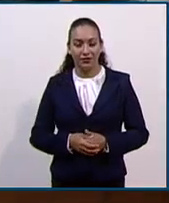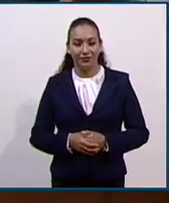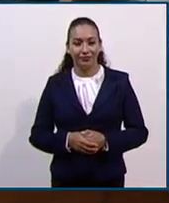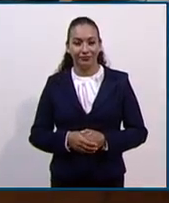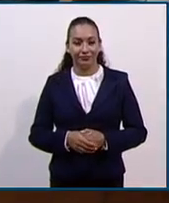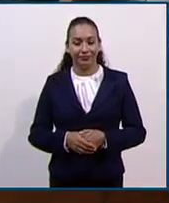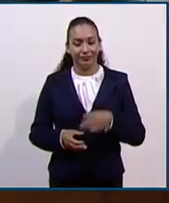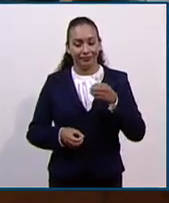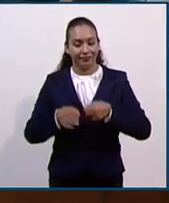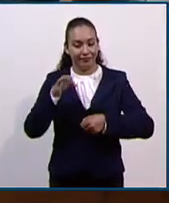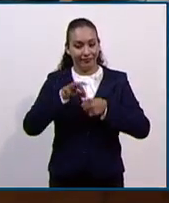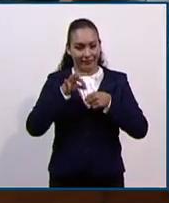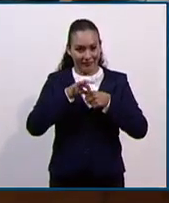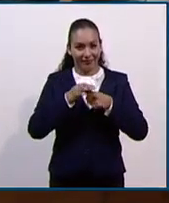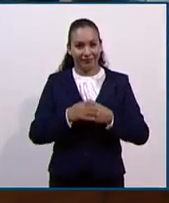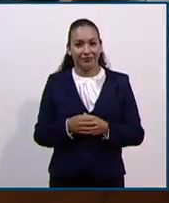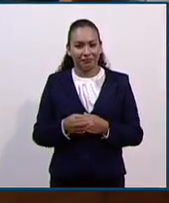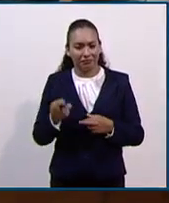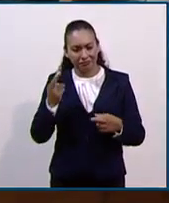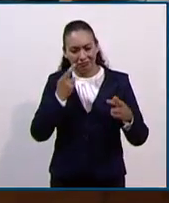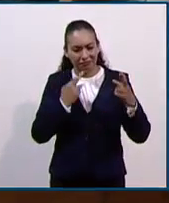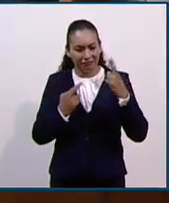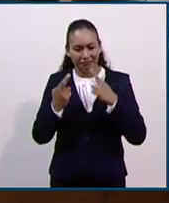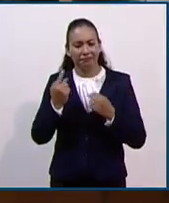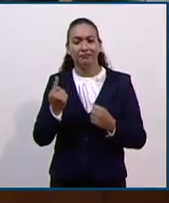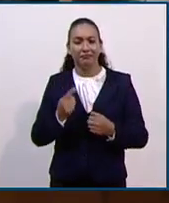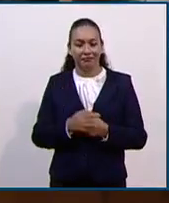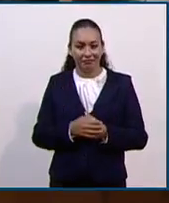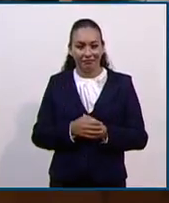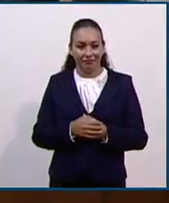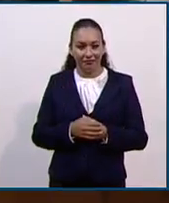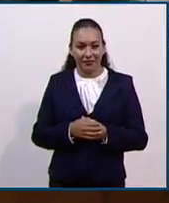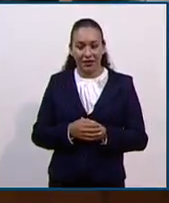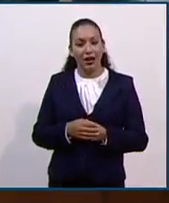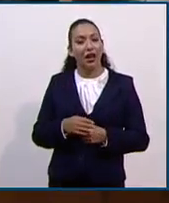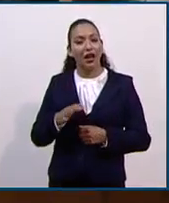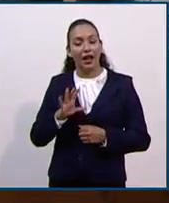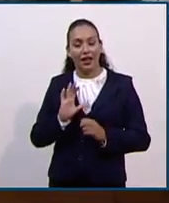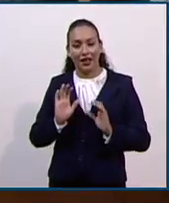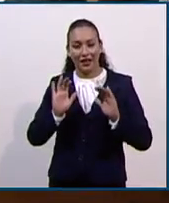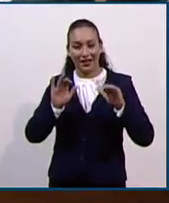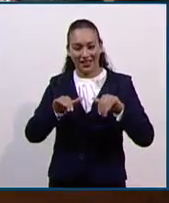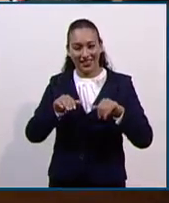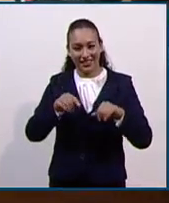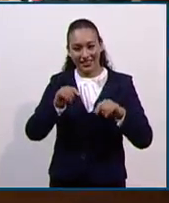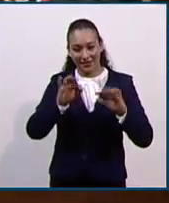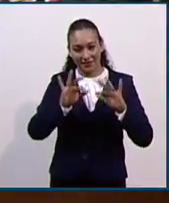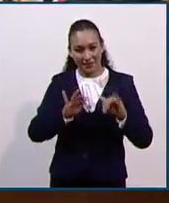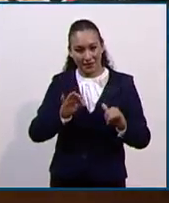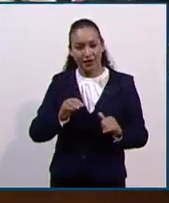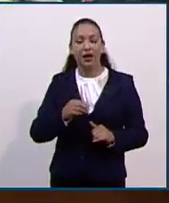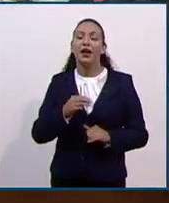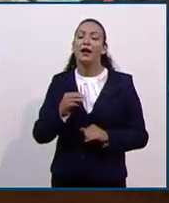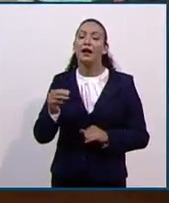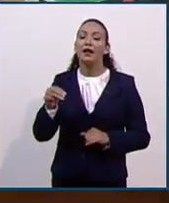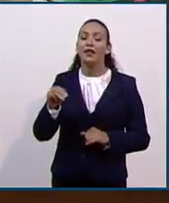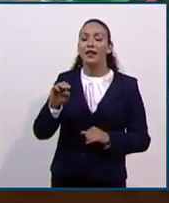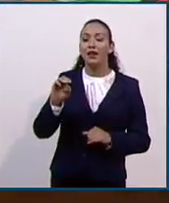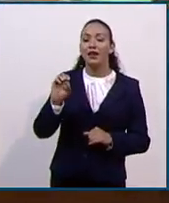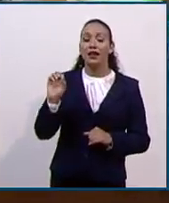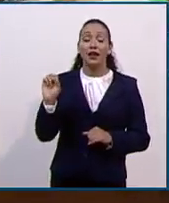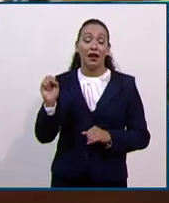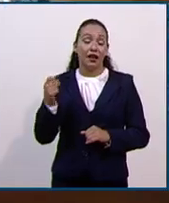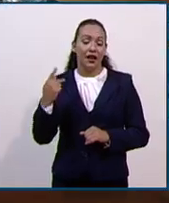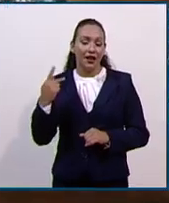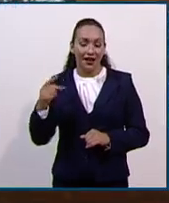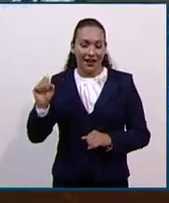El Tribunal Electoral del Poder Judicial de la Federación revocó el registro del exgobernador de Tamaulipas, Francisco García Cabeza de Vaca,